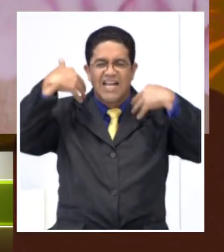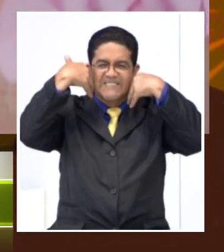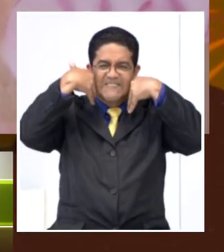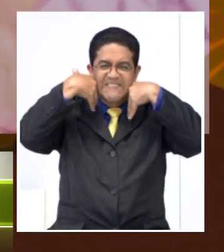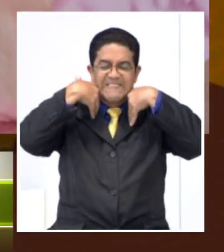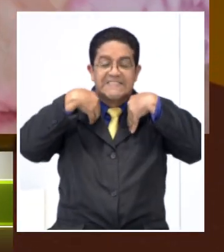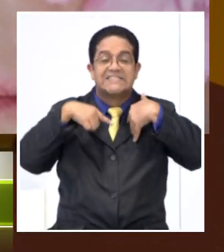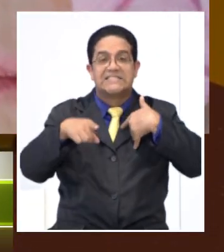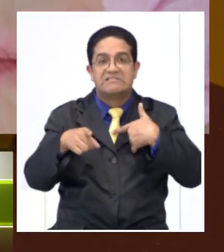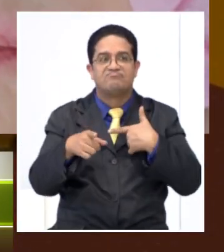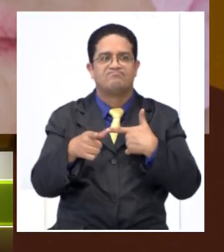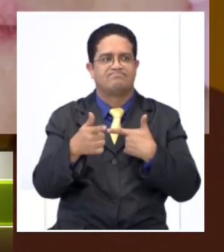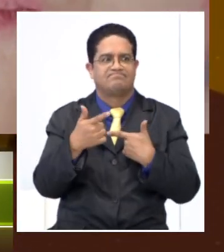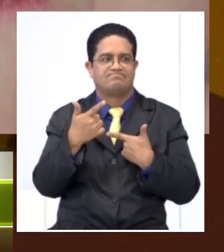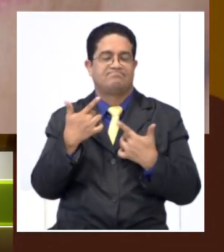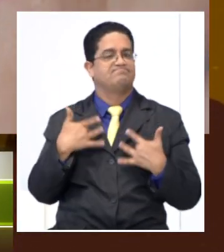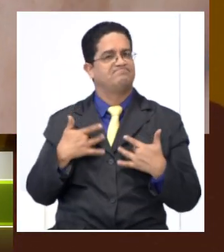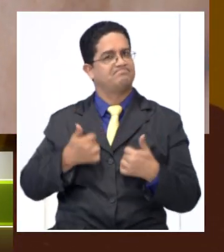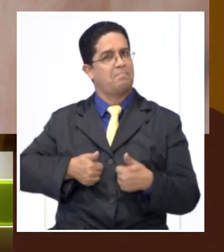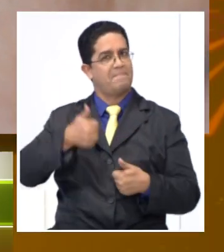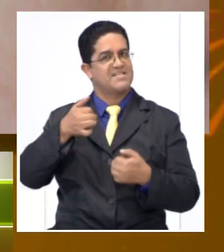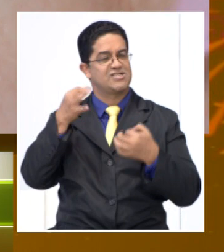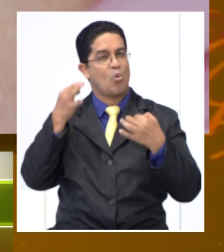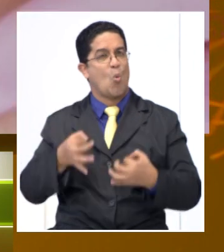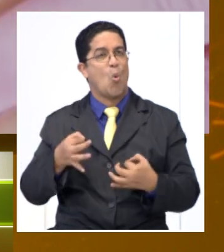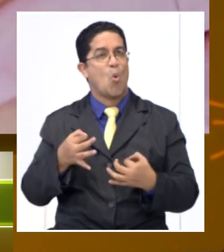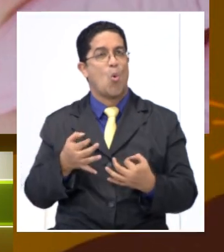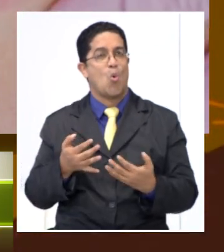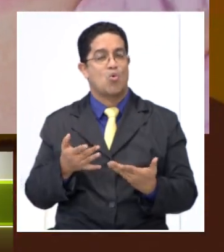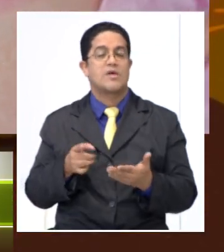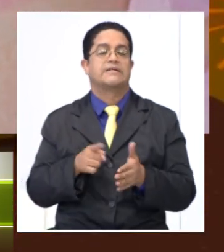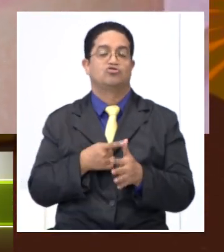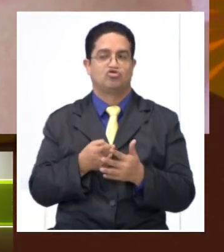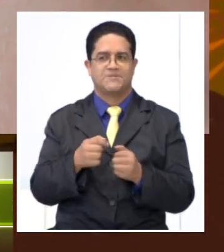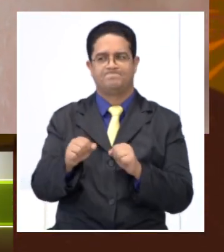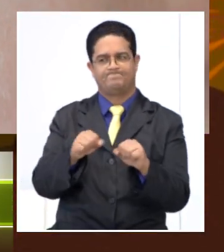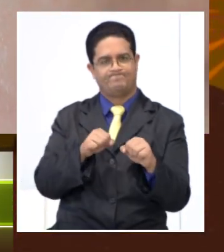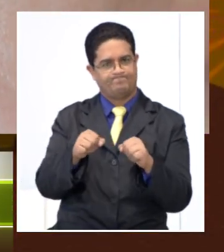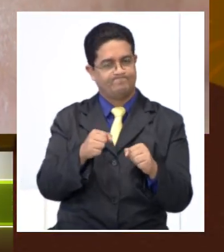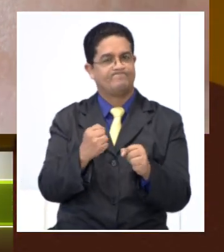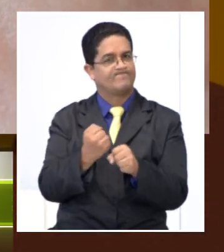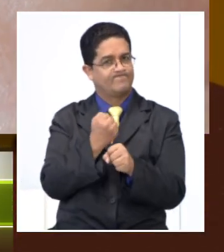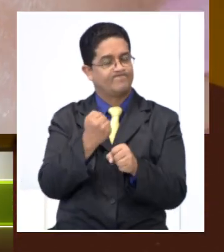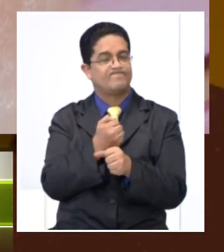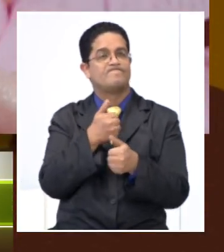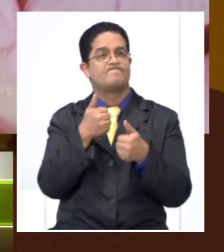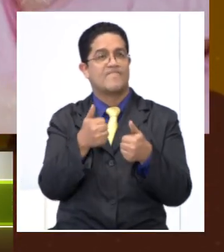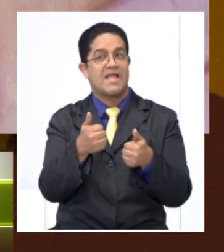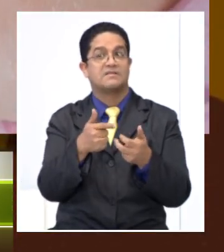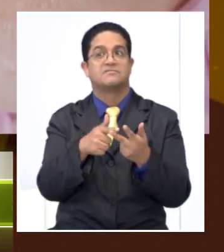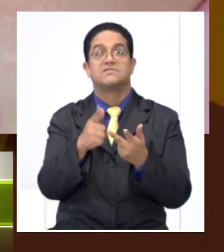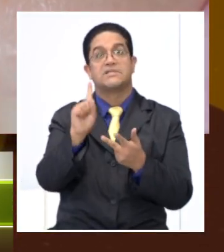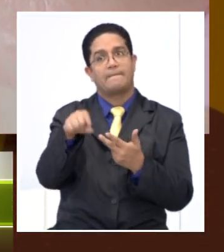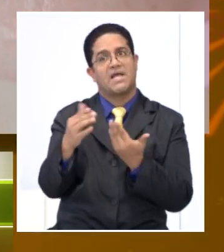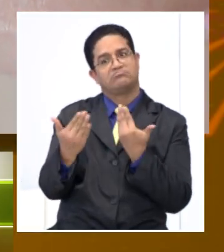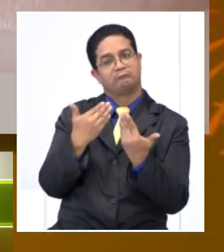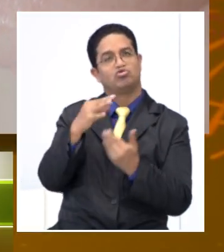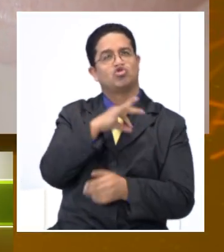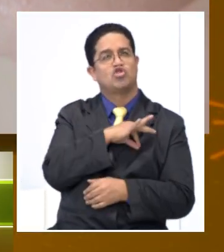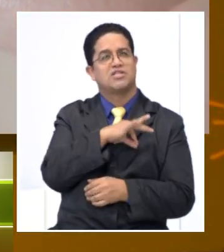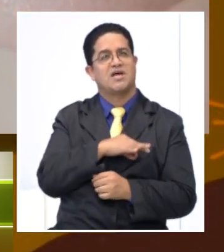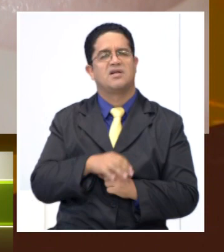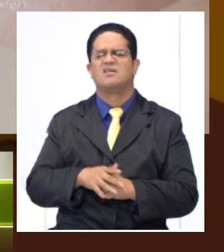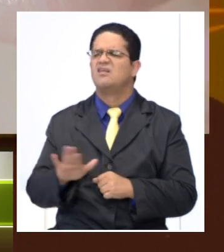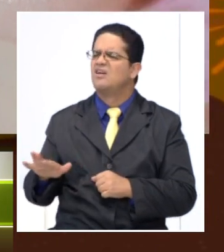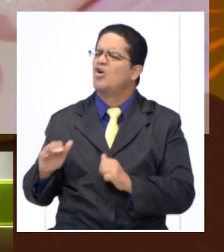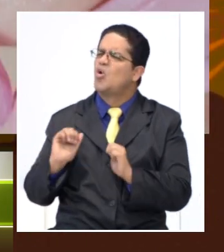axilas va a tener más seguridad. Entonces se va a desempeñar mucho mejor en el ámbito laboral y en el ámbito social. ¿A partir de